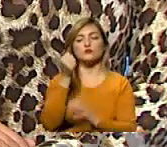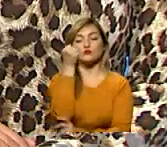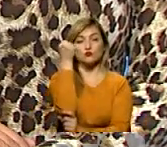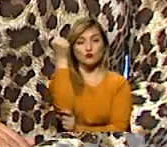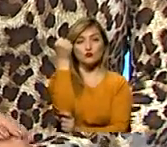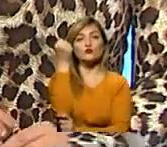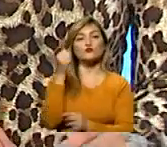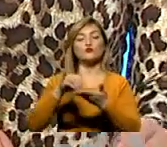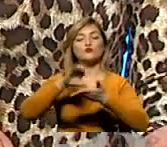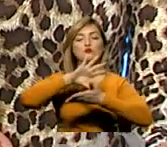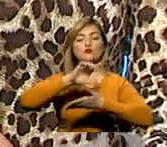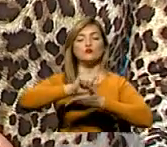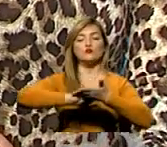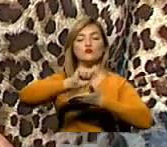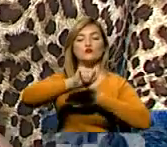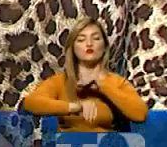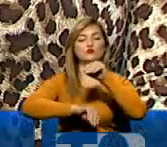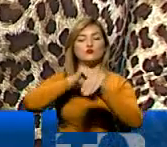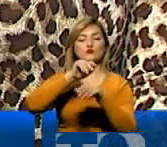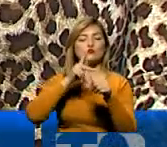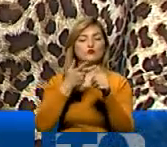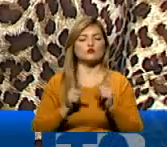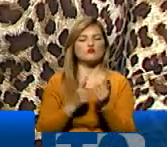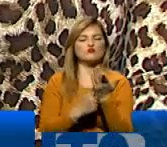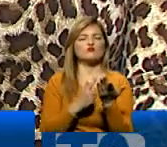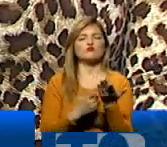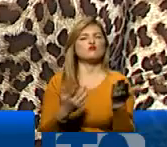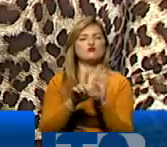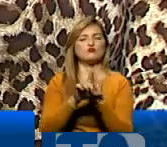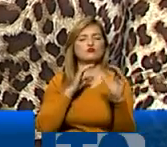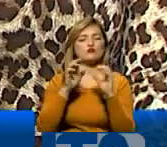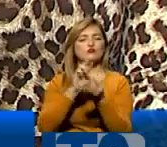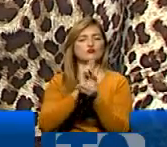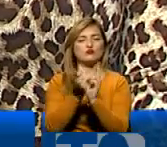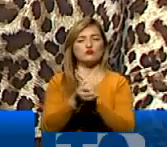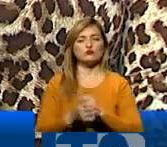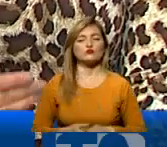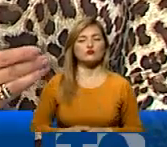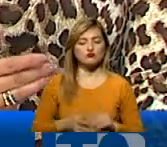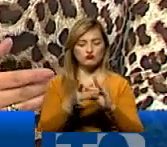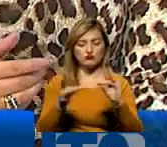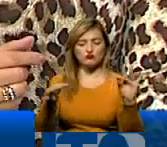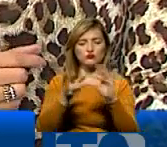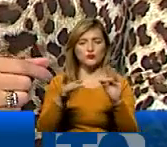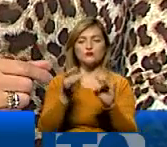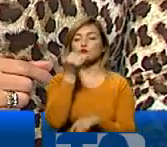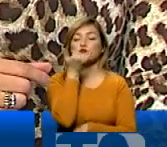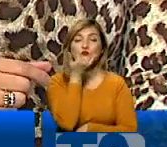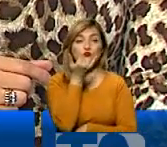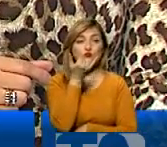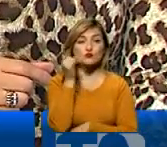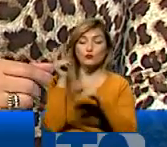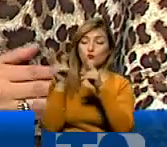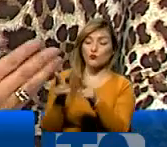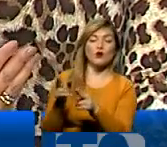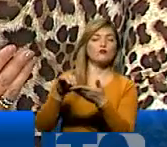de la Asamblea aprobó el informe para segundo debate de las reformas a la Ley de Comunicación. En el texto se corrige el error que la misma